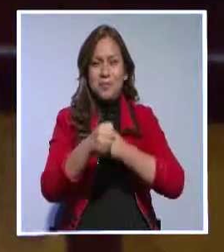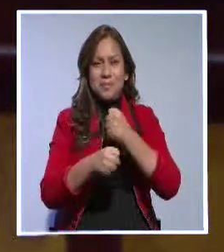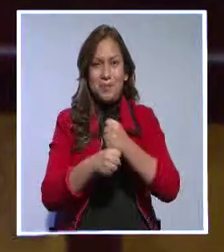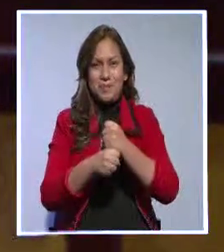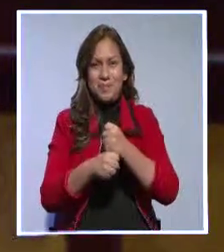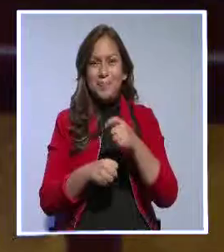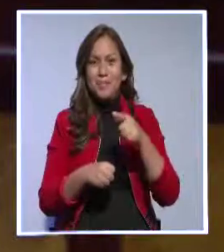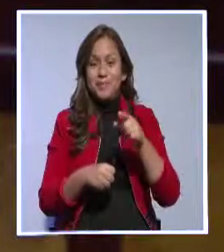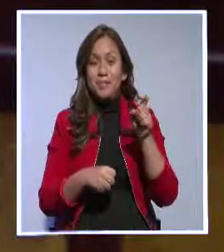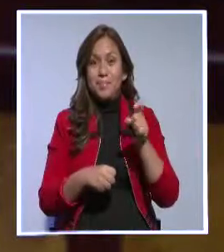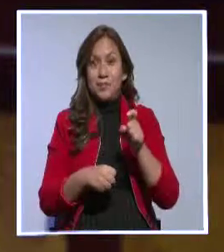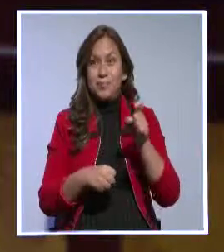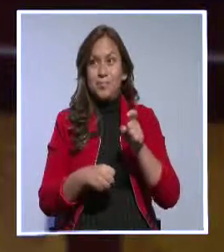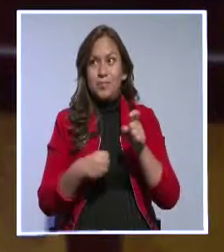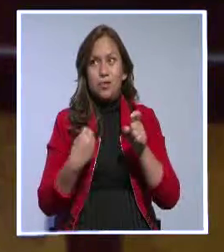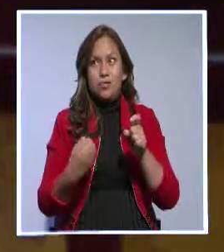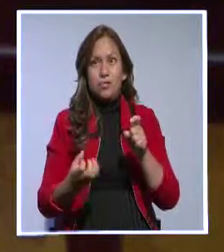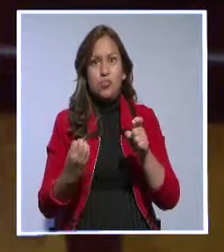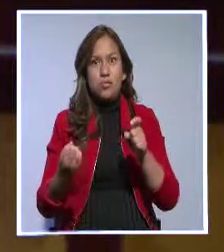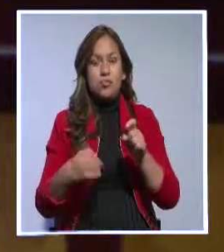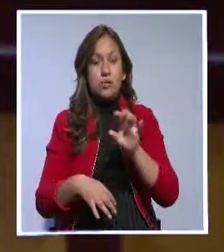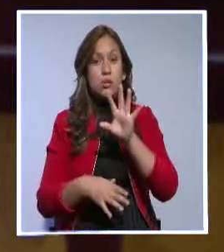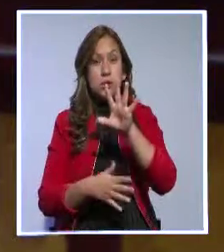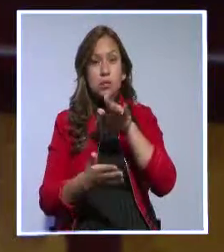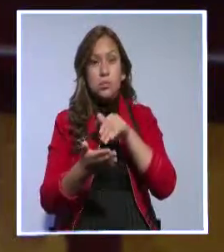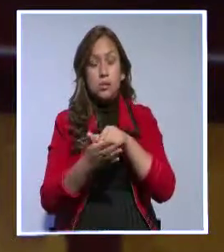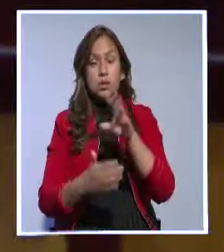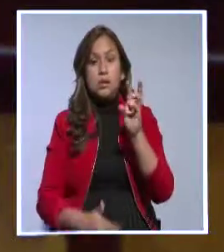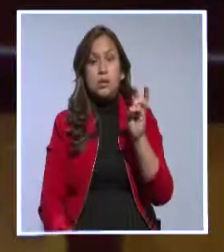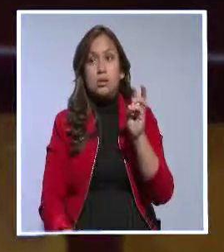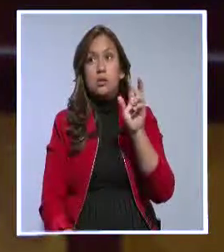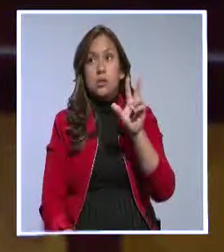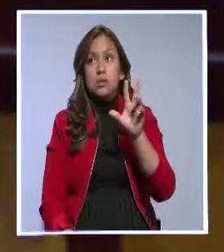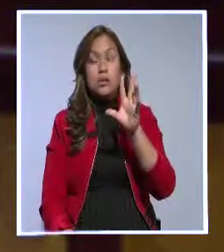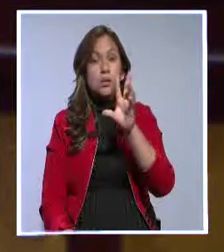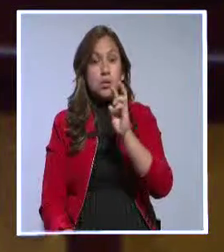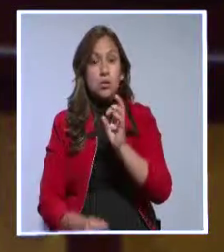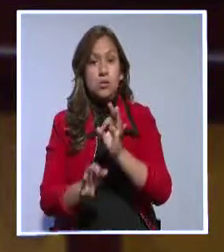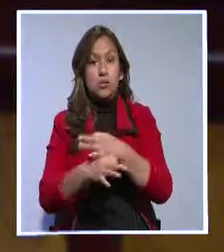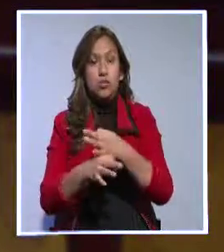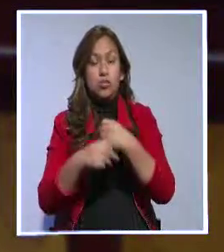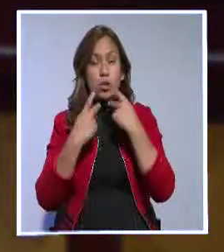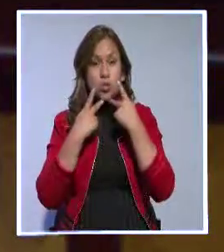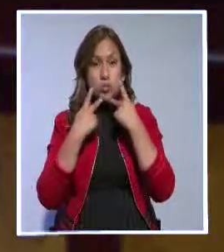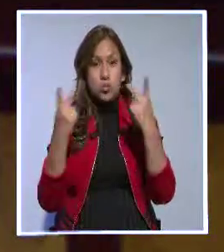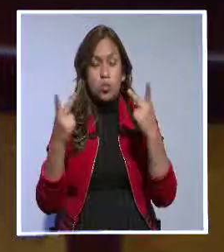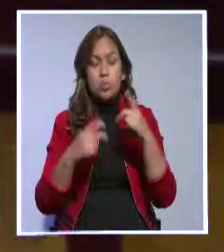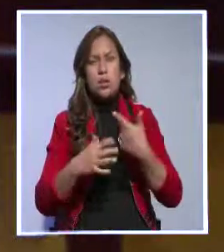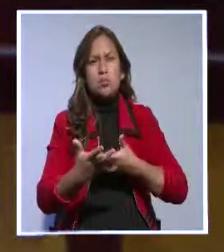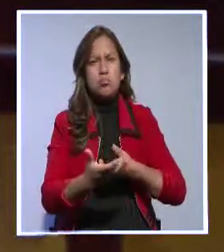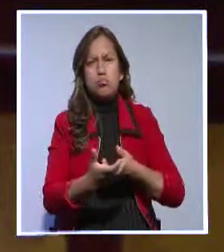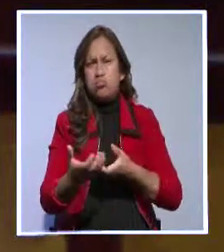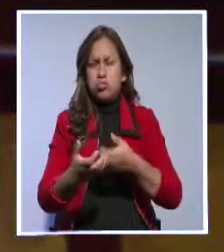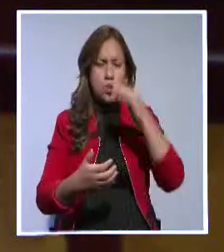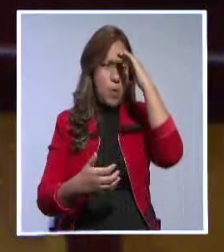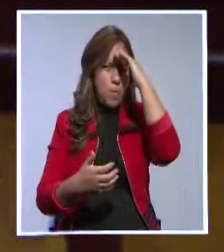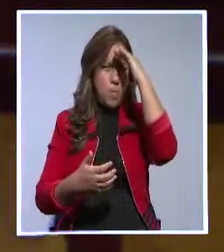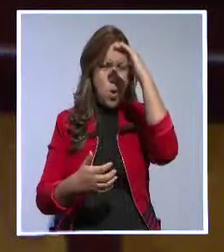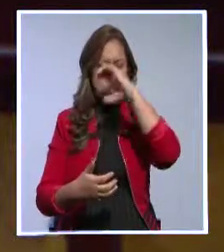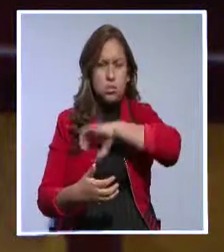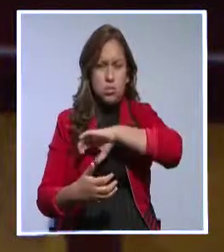necesario que trabaje en cinco mil 636 funcionarios públicos entre bomberos policía